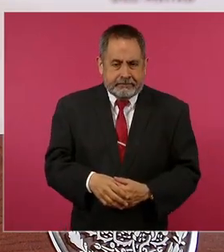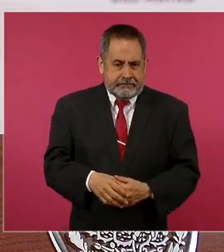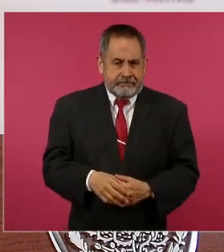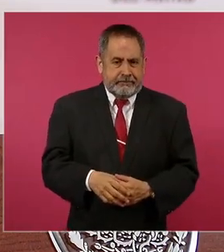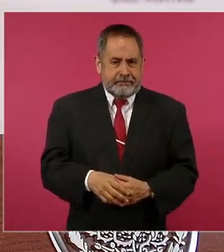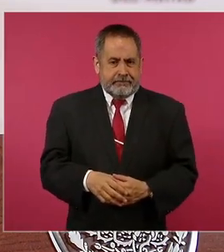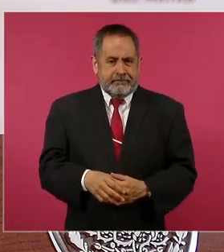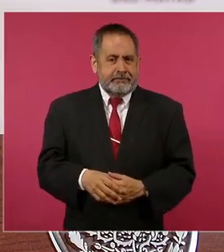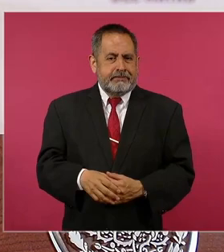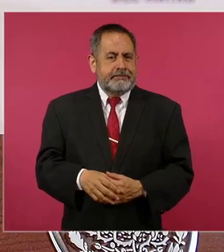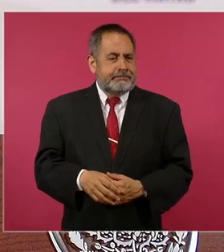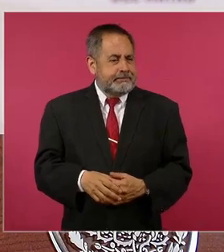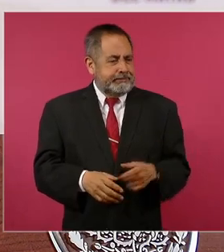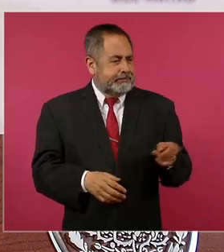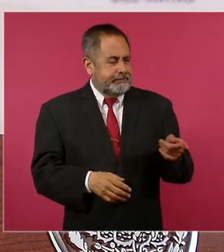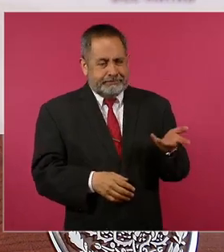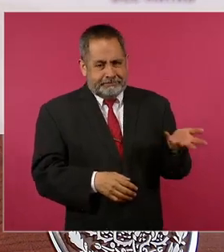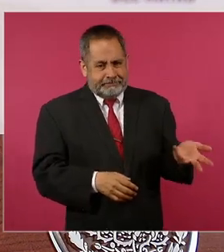pues hasta